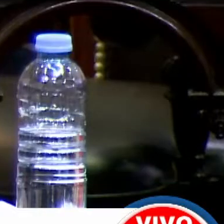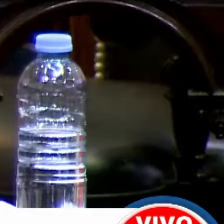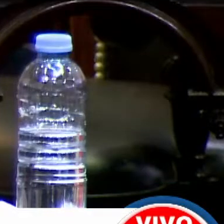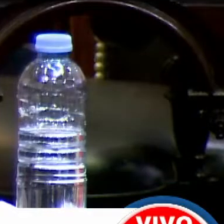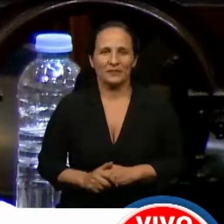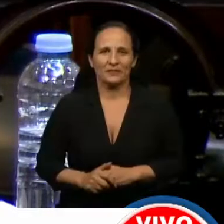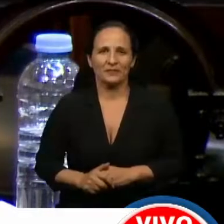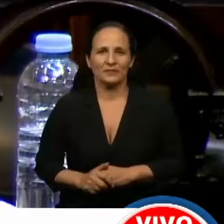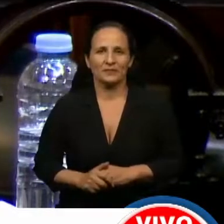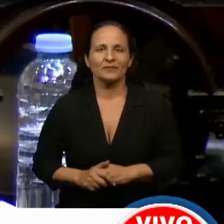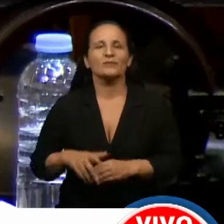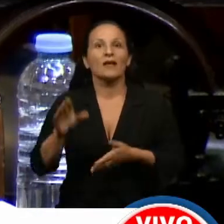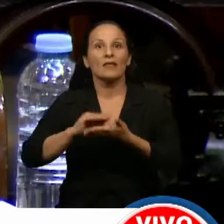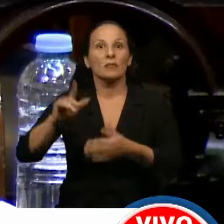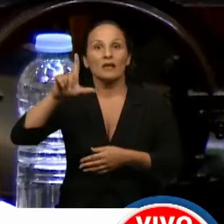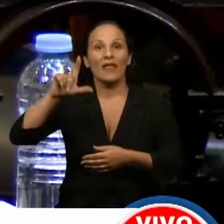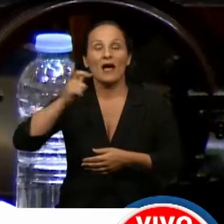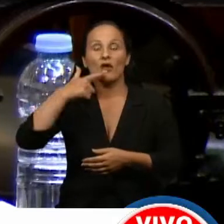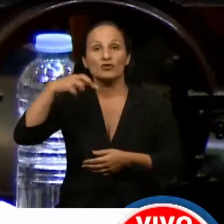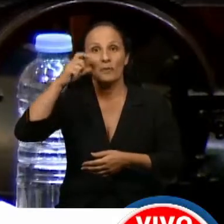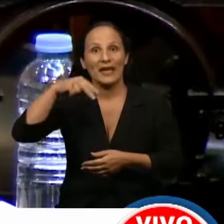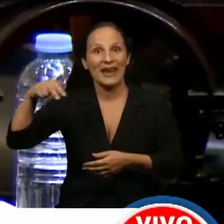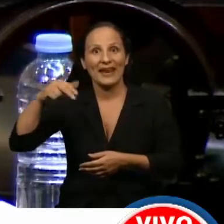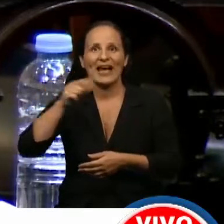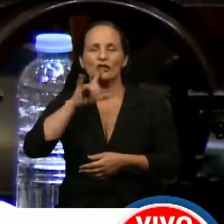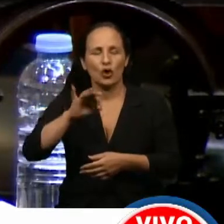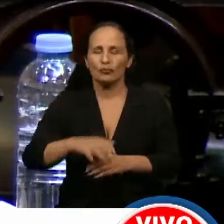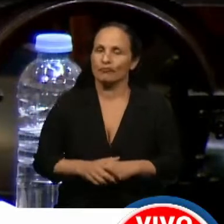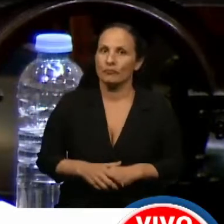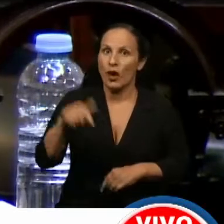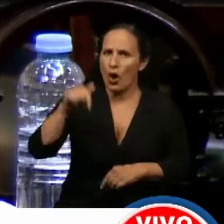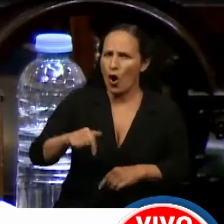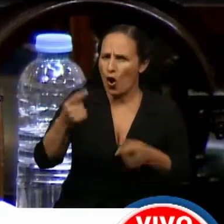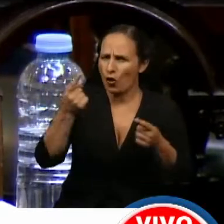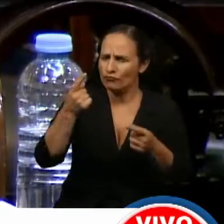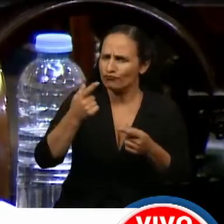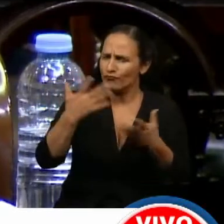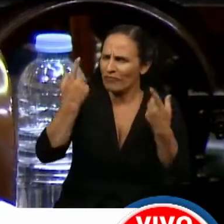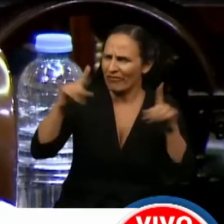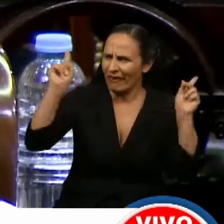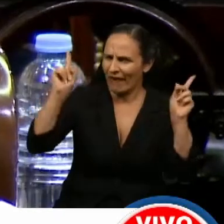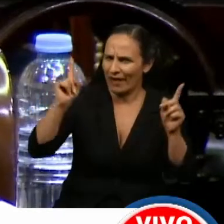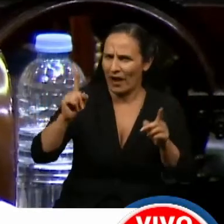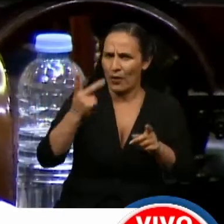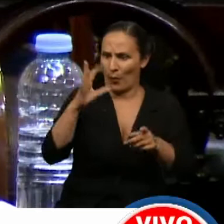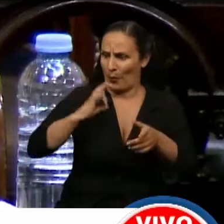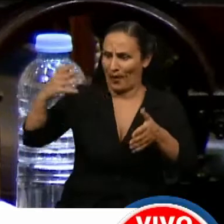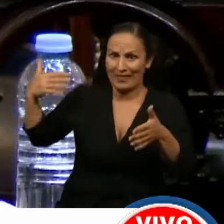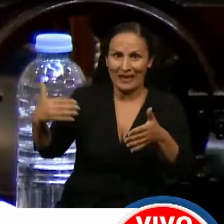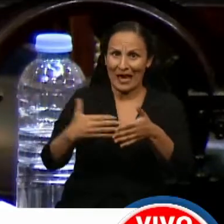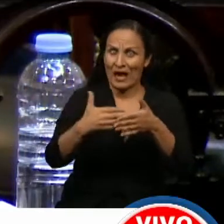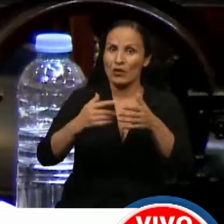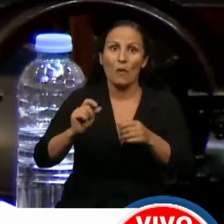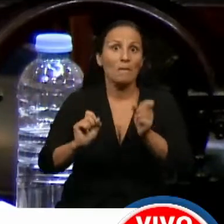señor presidente. Señor presidente, esta es una jornada extraña. Por segunda vez en los últimos 20 años, el Congreso